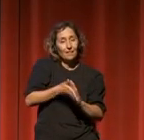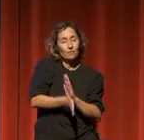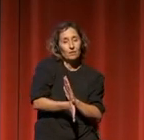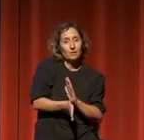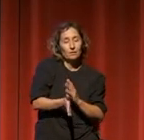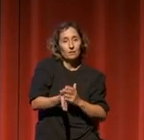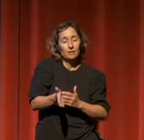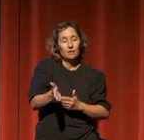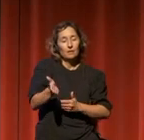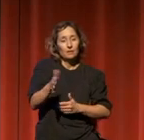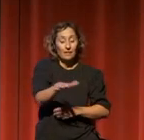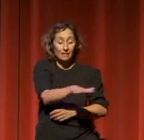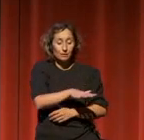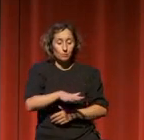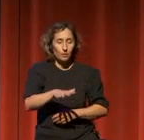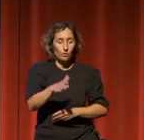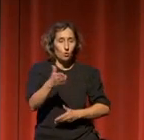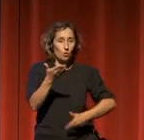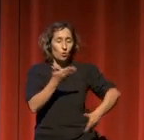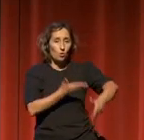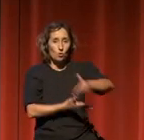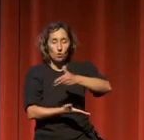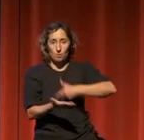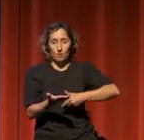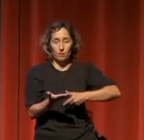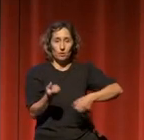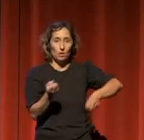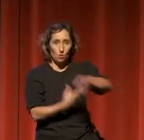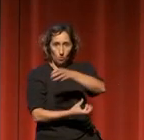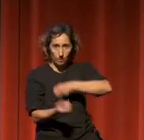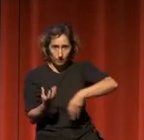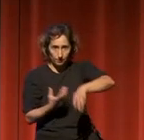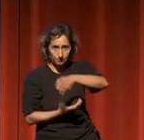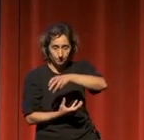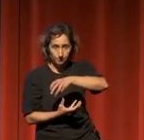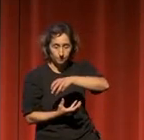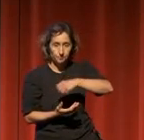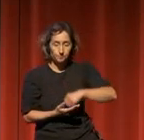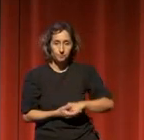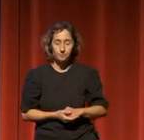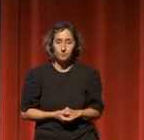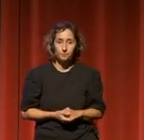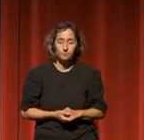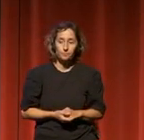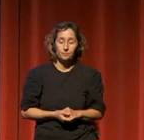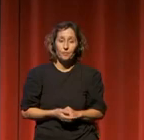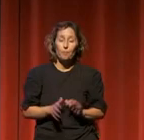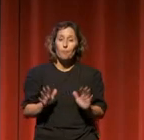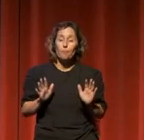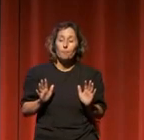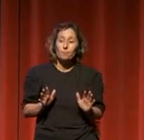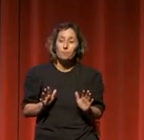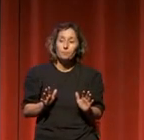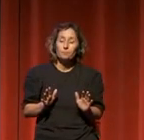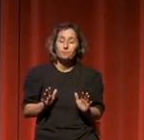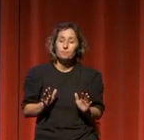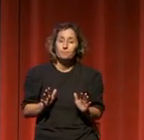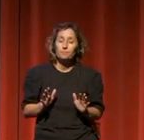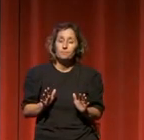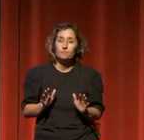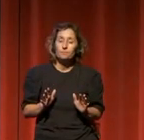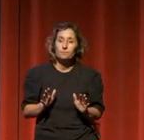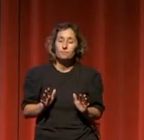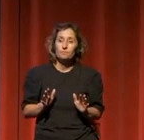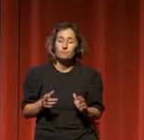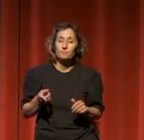y cooperación Aunque puedan llevar a cabo como decía antes pueden llevar a cabo e a